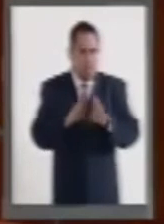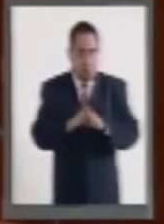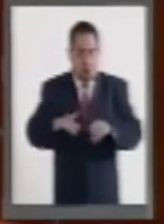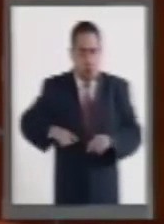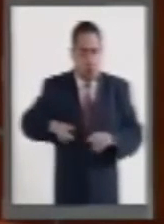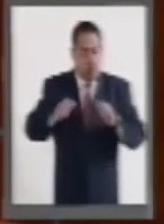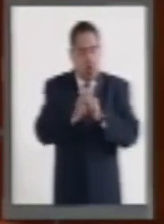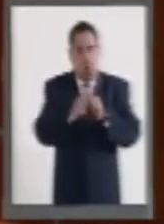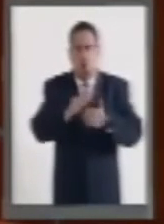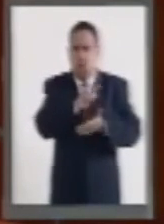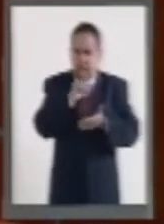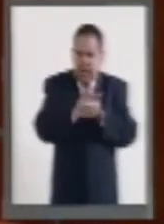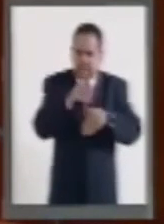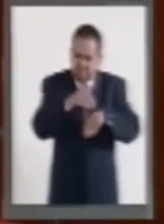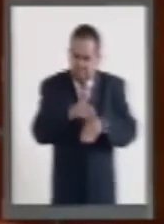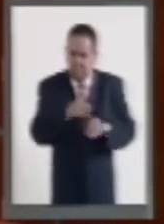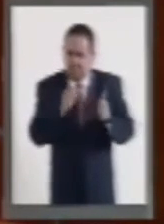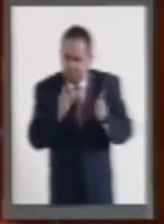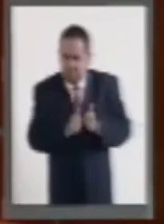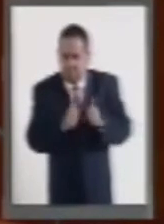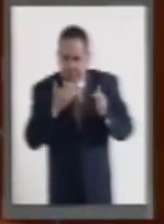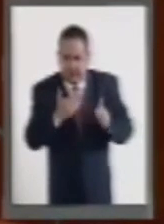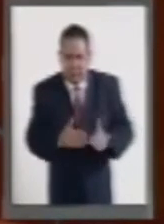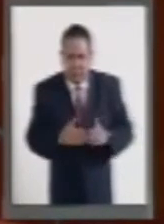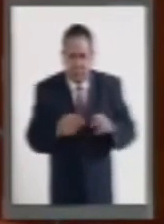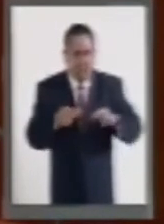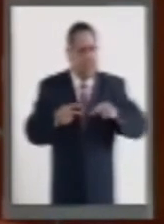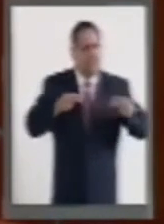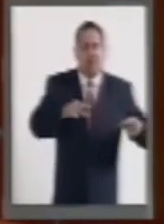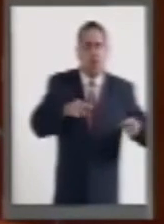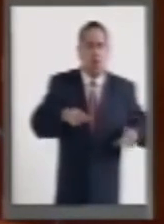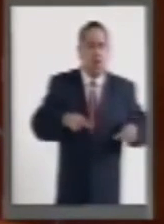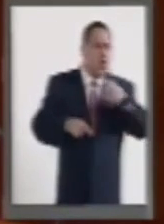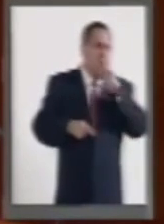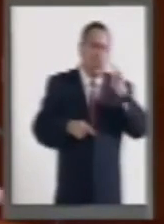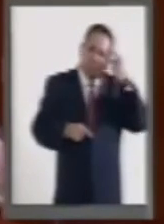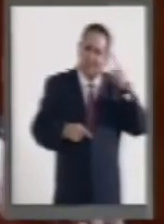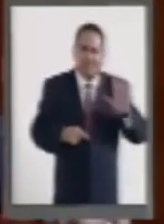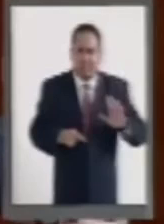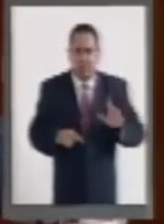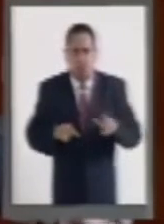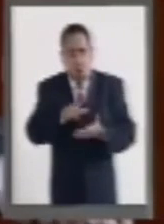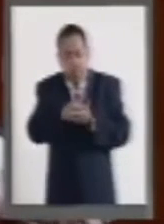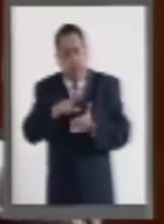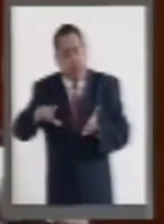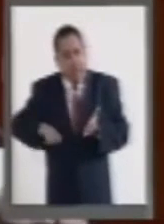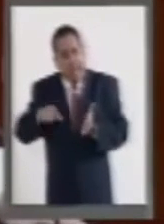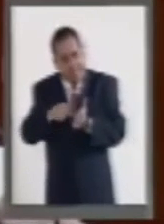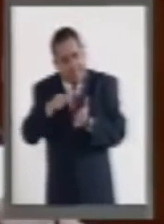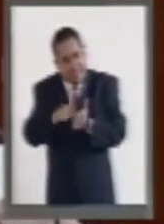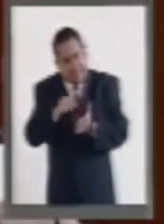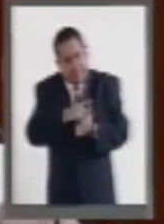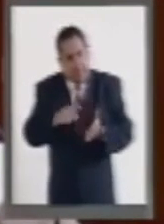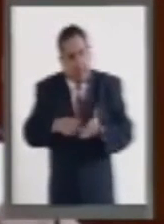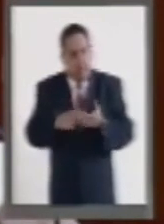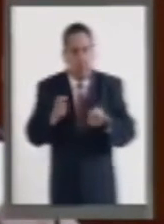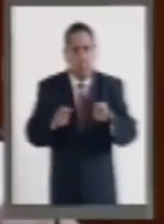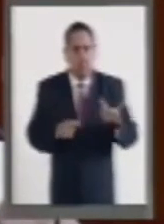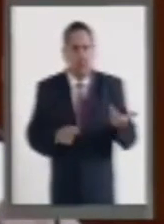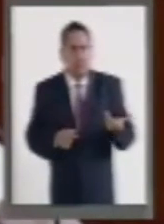gobierno de las leyes, contrapuesto al gobierno de los hombres. Eso posibilita un control de las